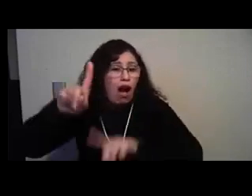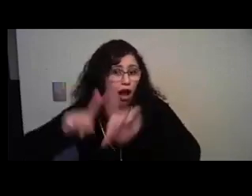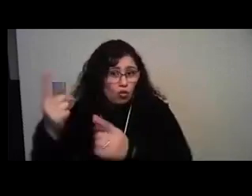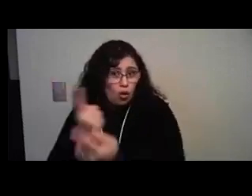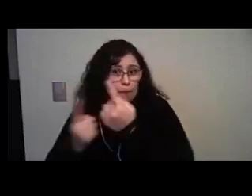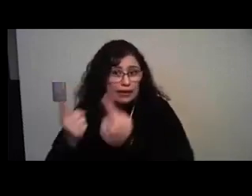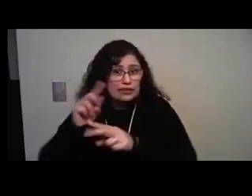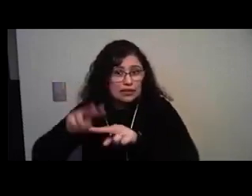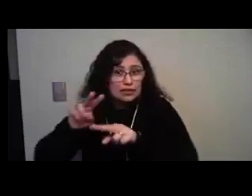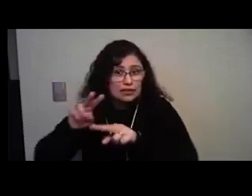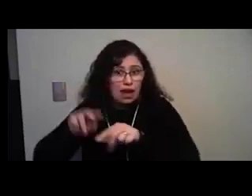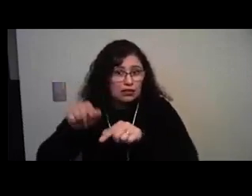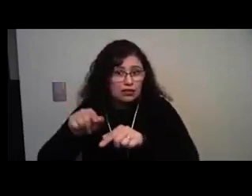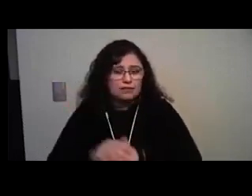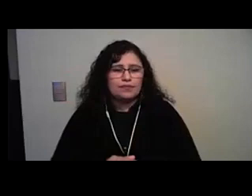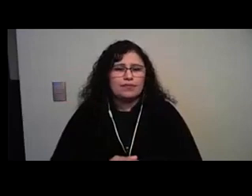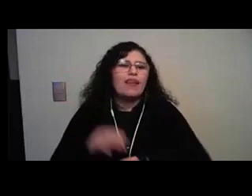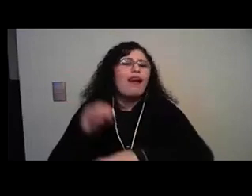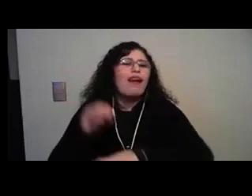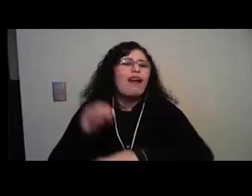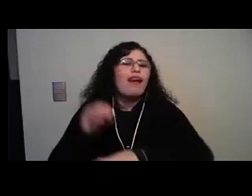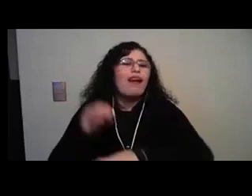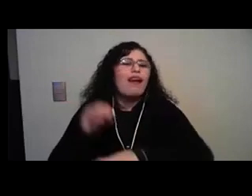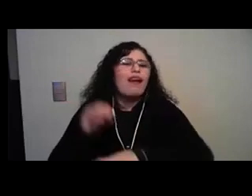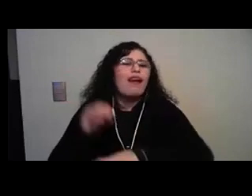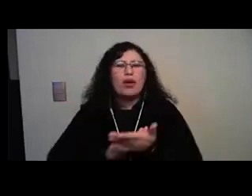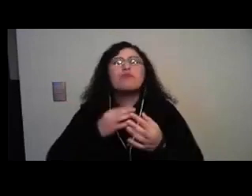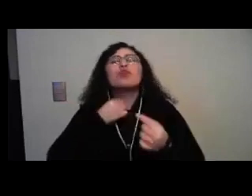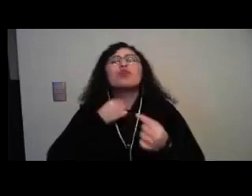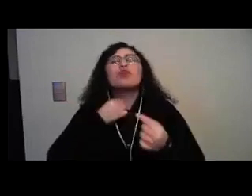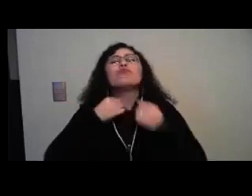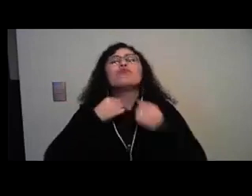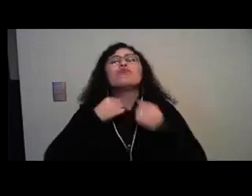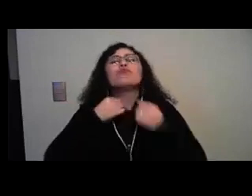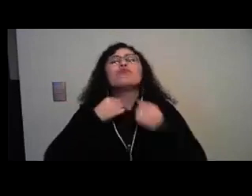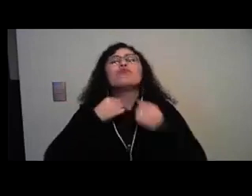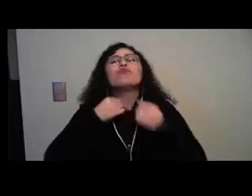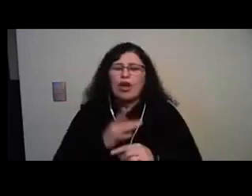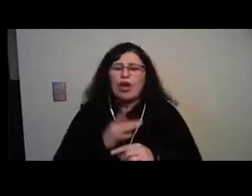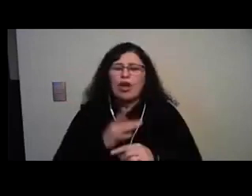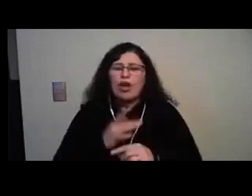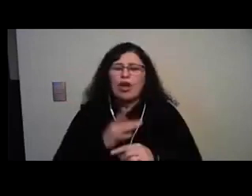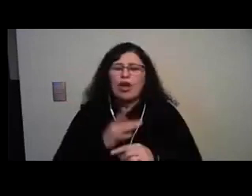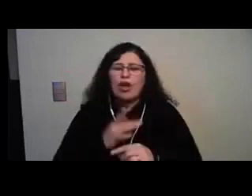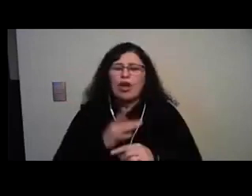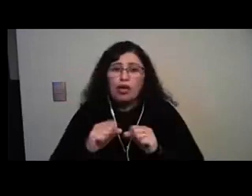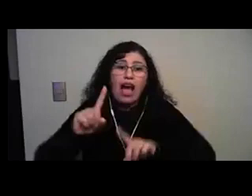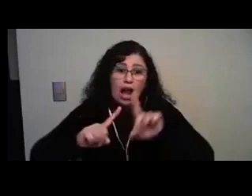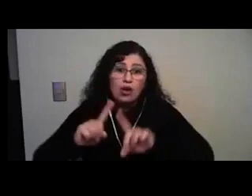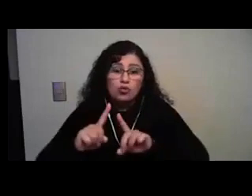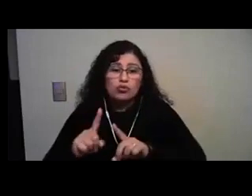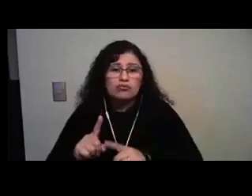a los estudiantes, ¿ya? Tratar de no llevar gargantilla o nada, ¿ya? Porque todo eso puede significar que algún paciente con